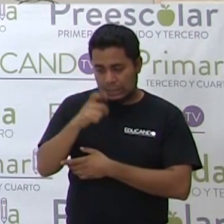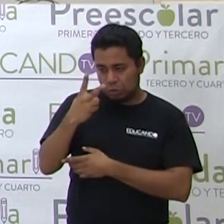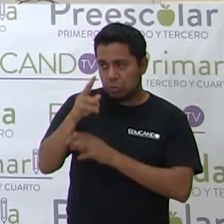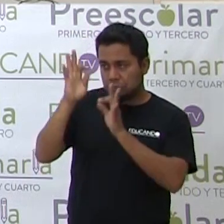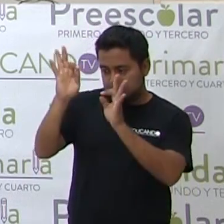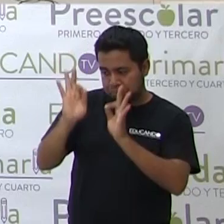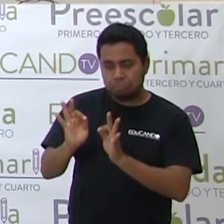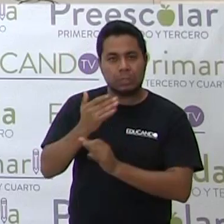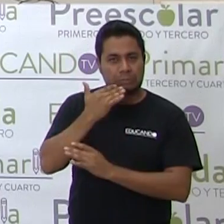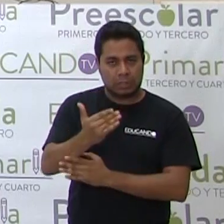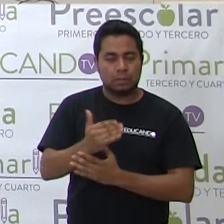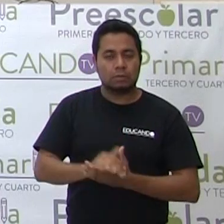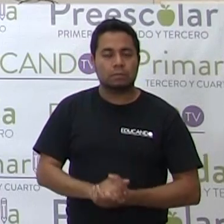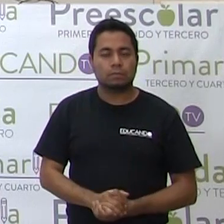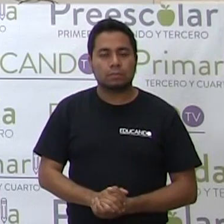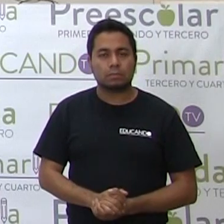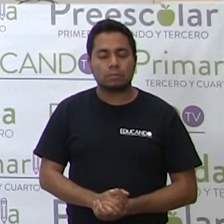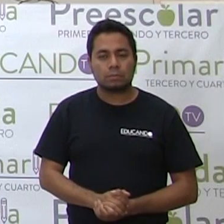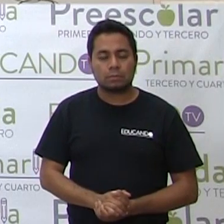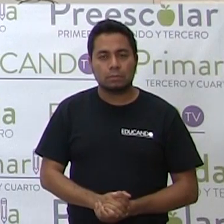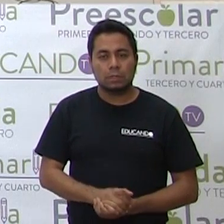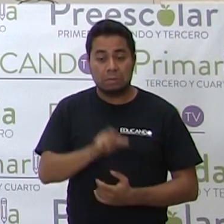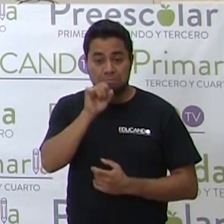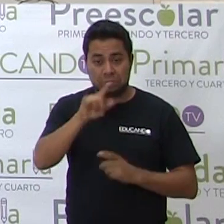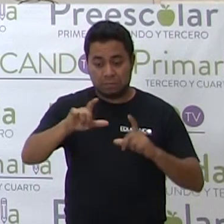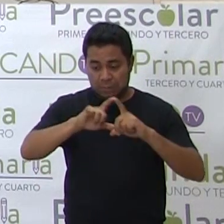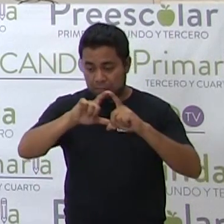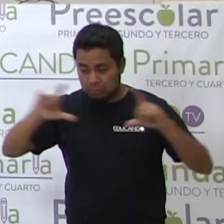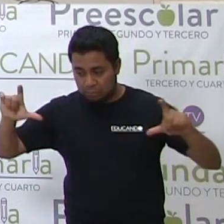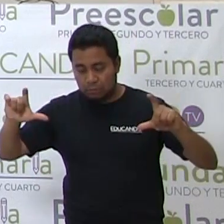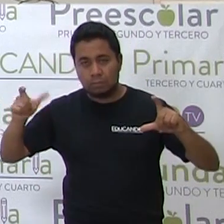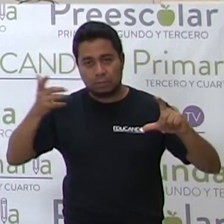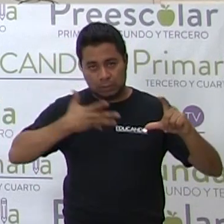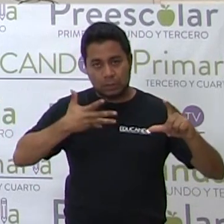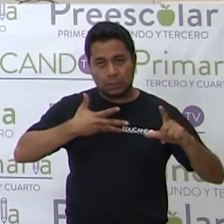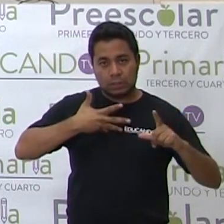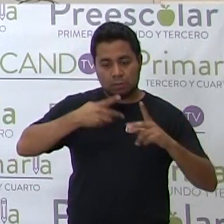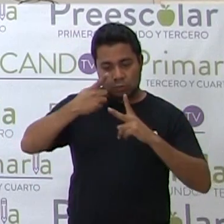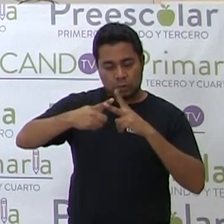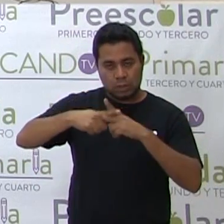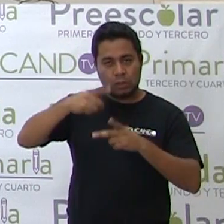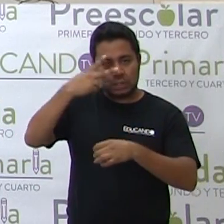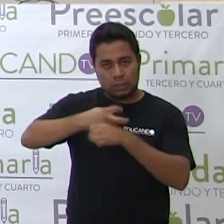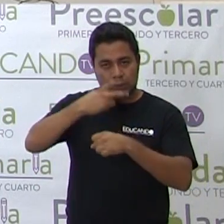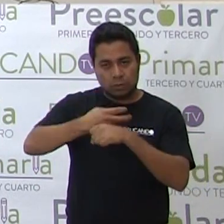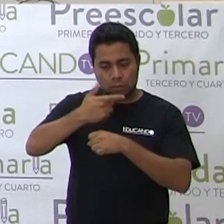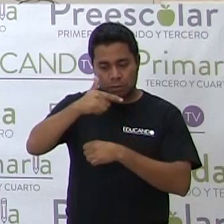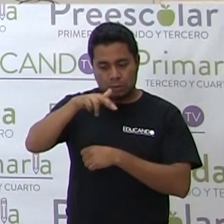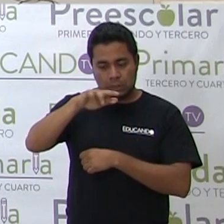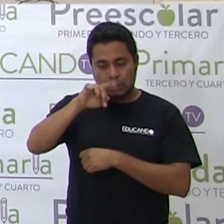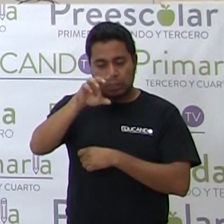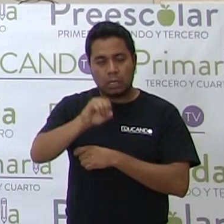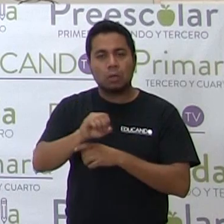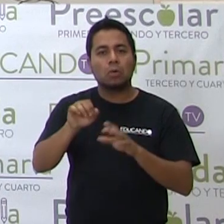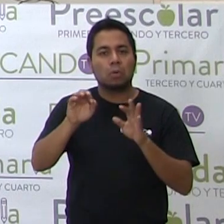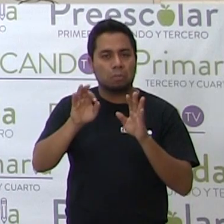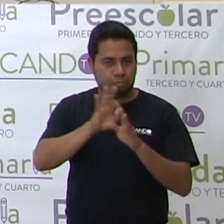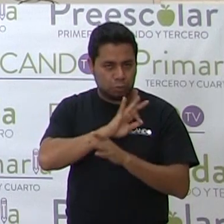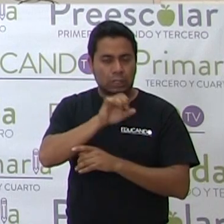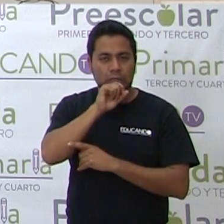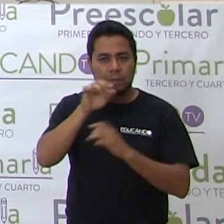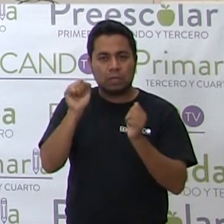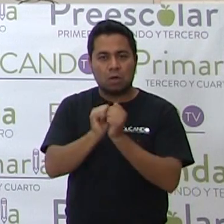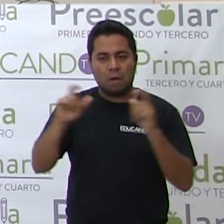x2 ahora esta misma ecuación cuadrática o de segundo grado lo podemos resolver por